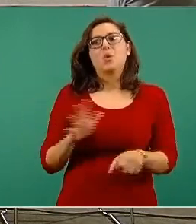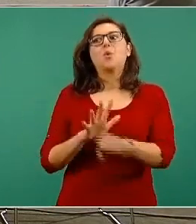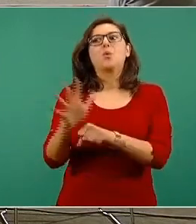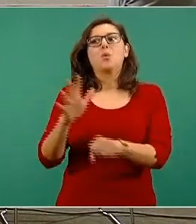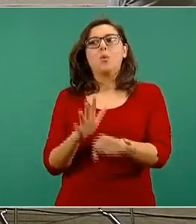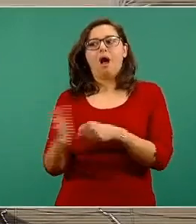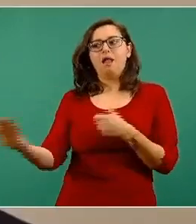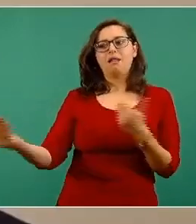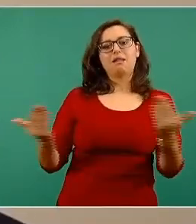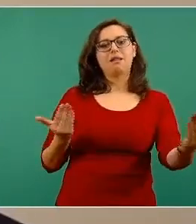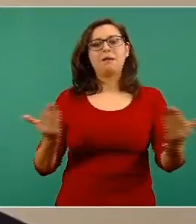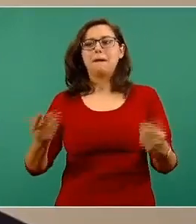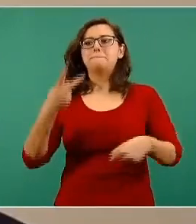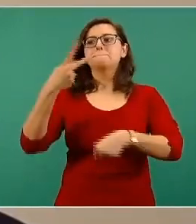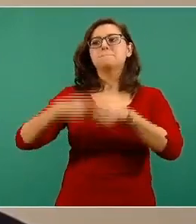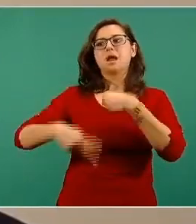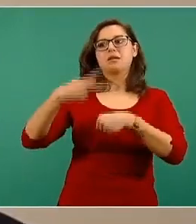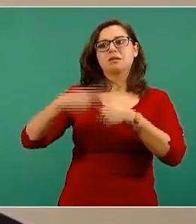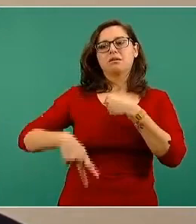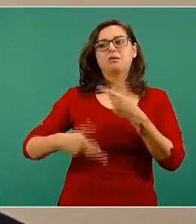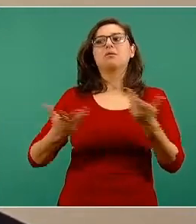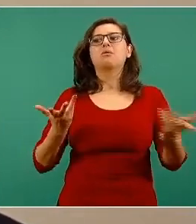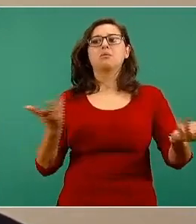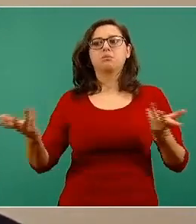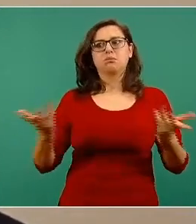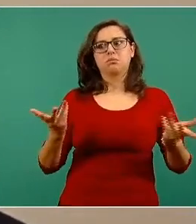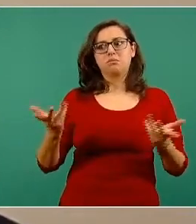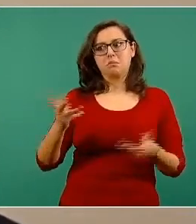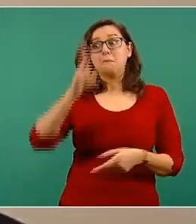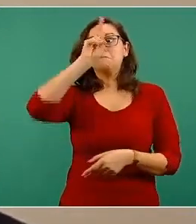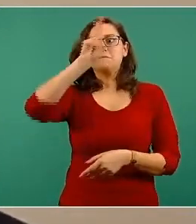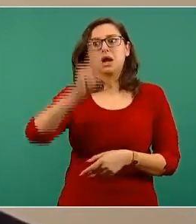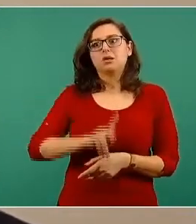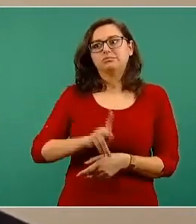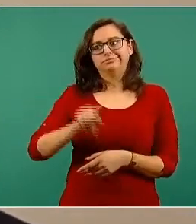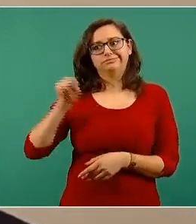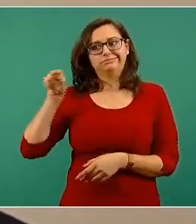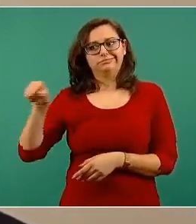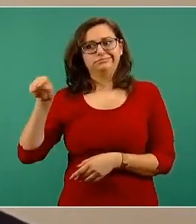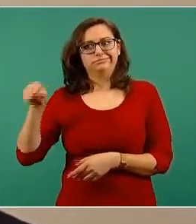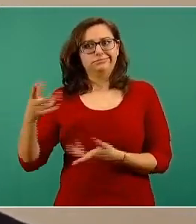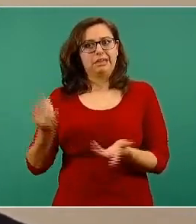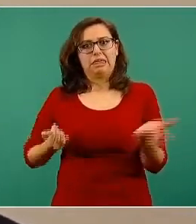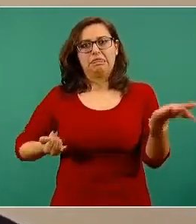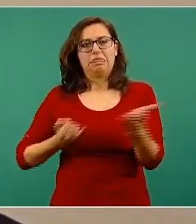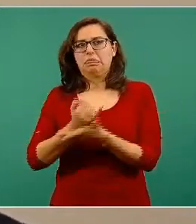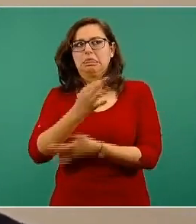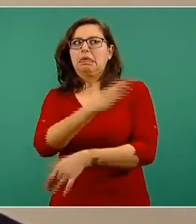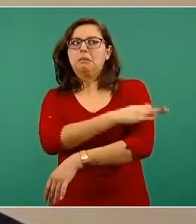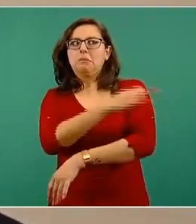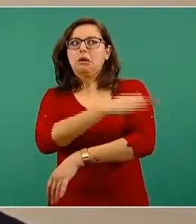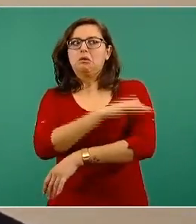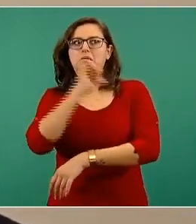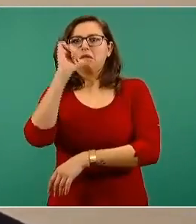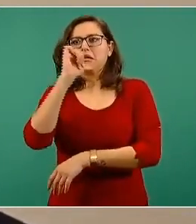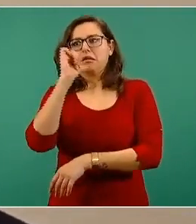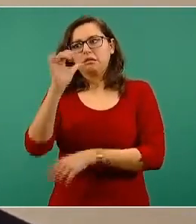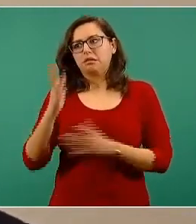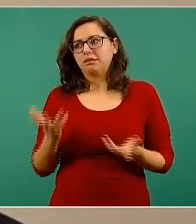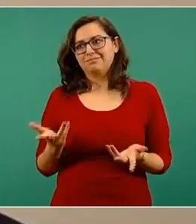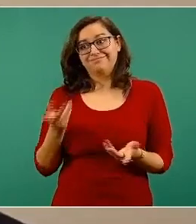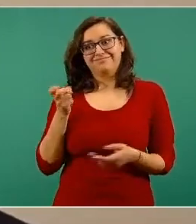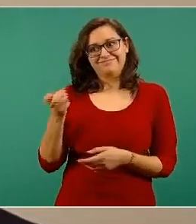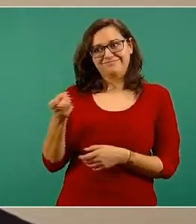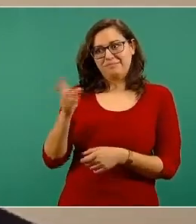estaría controlando, mitigando, disminuyendo con la aplicación de la vacuna, que de si no se colocara la vacuna